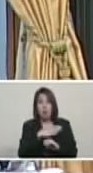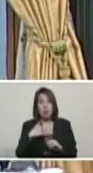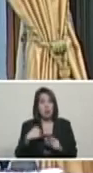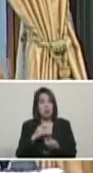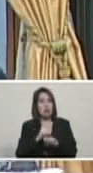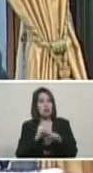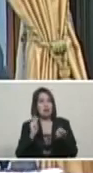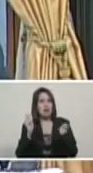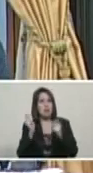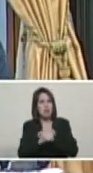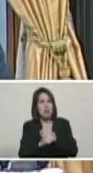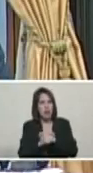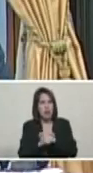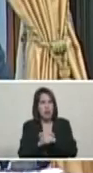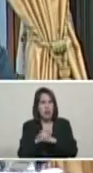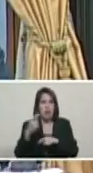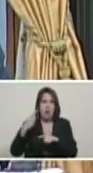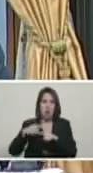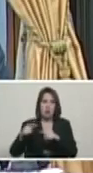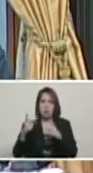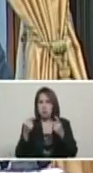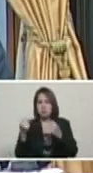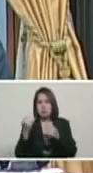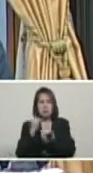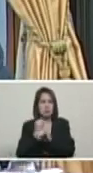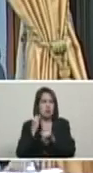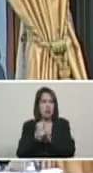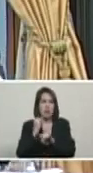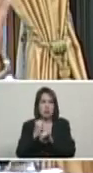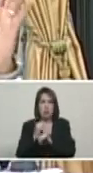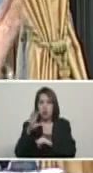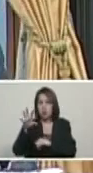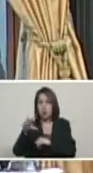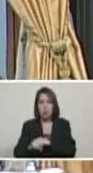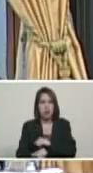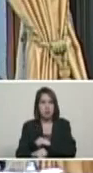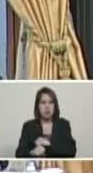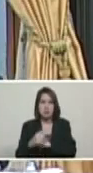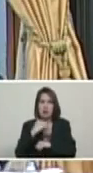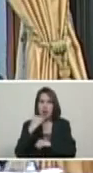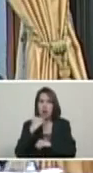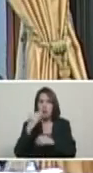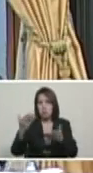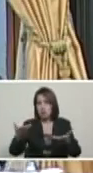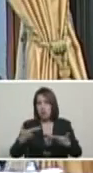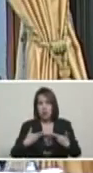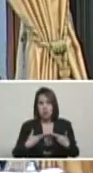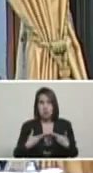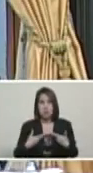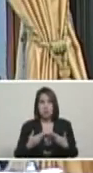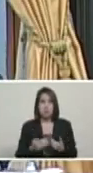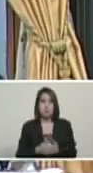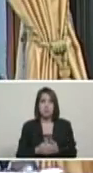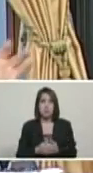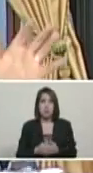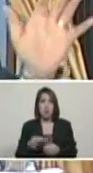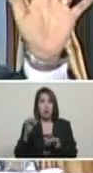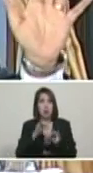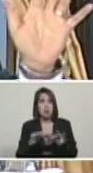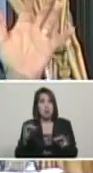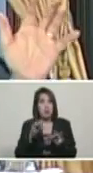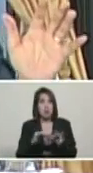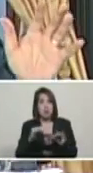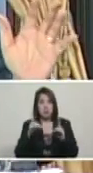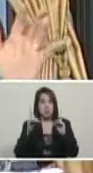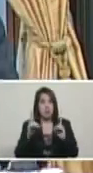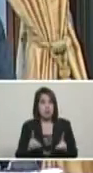vía de blockchain en moneda internacional y comprarse algún regalito con ese Petro en moneda internacional. Usted